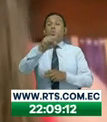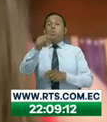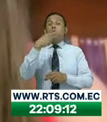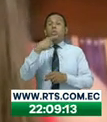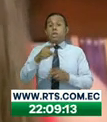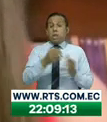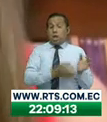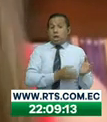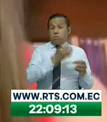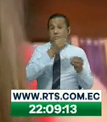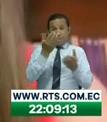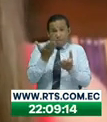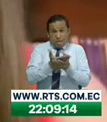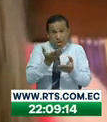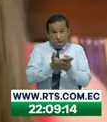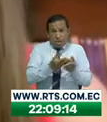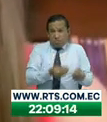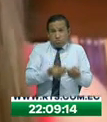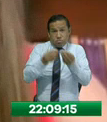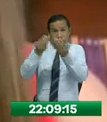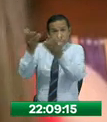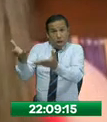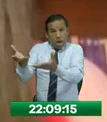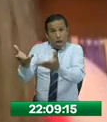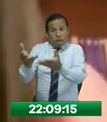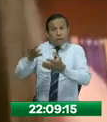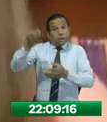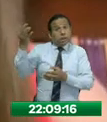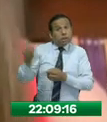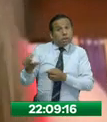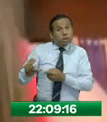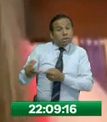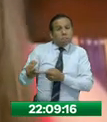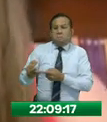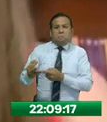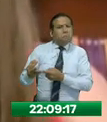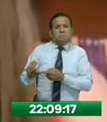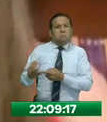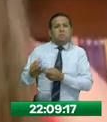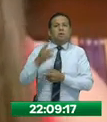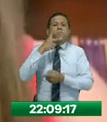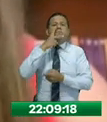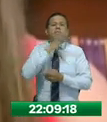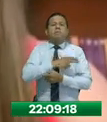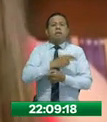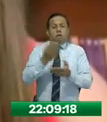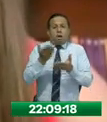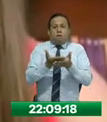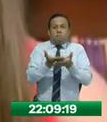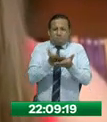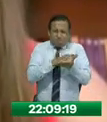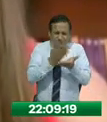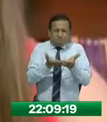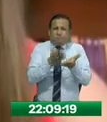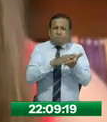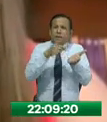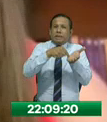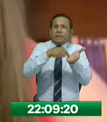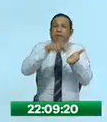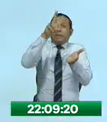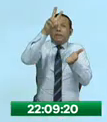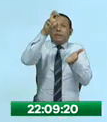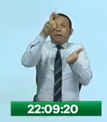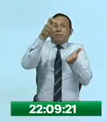documentos tal y como reposa en la documentación de la fundación lista para